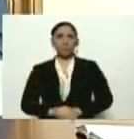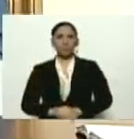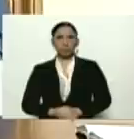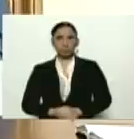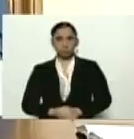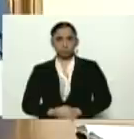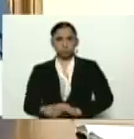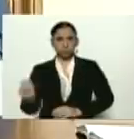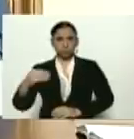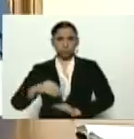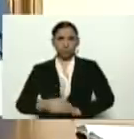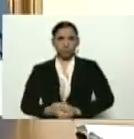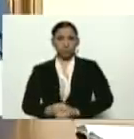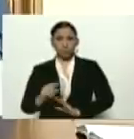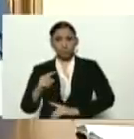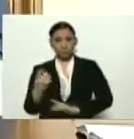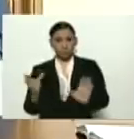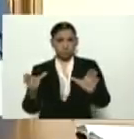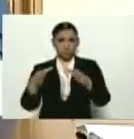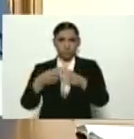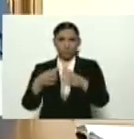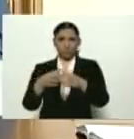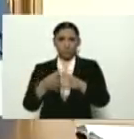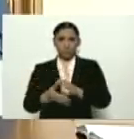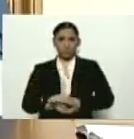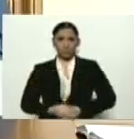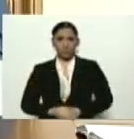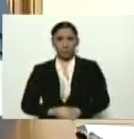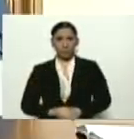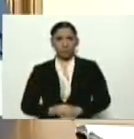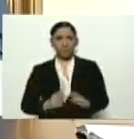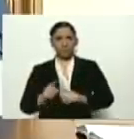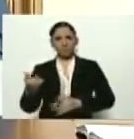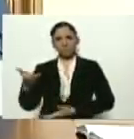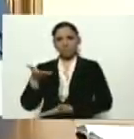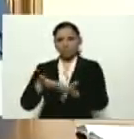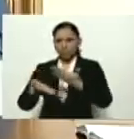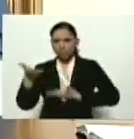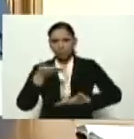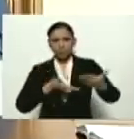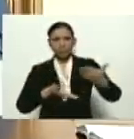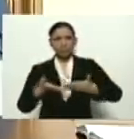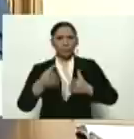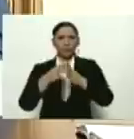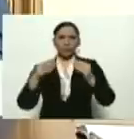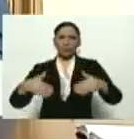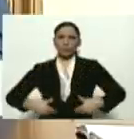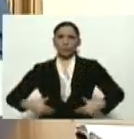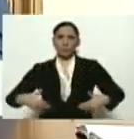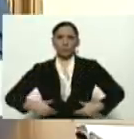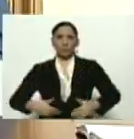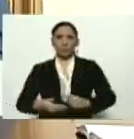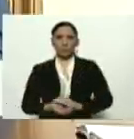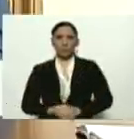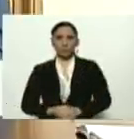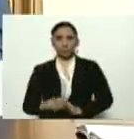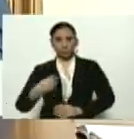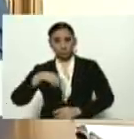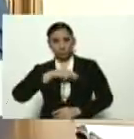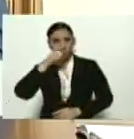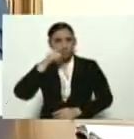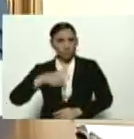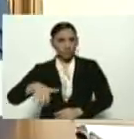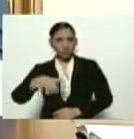Además, esta primera reunión para intercambiar lo que es el esfuerzo de nuestros pueblos,